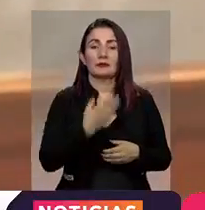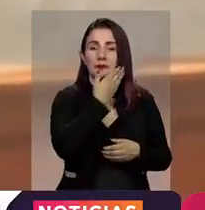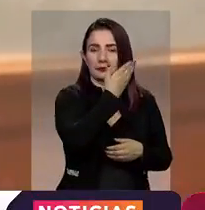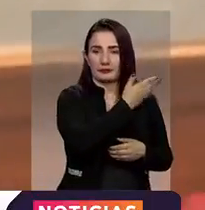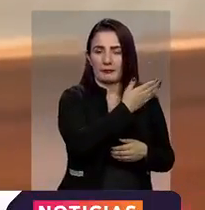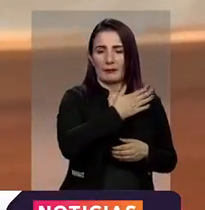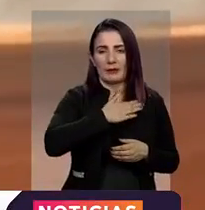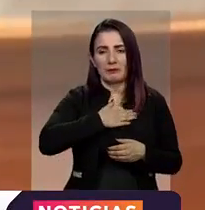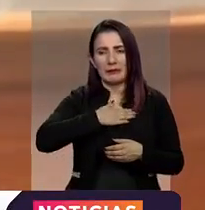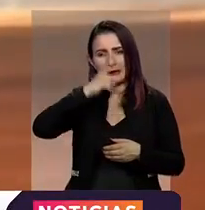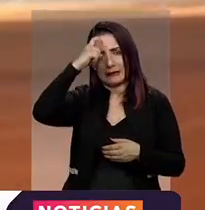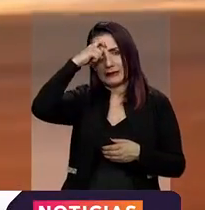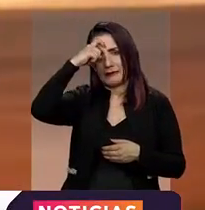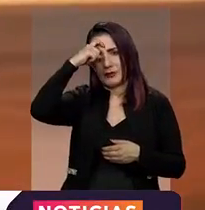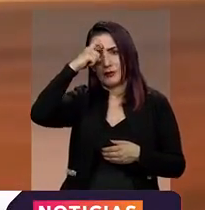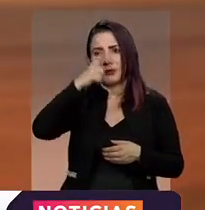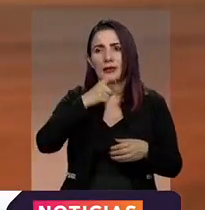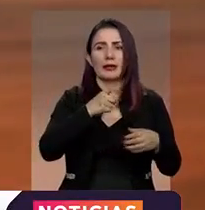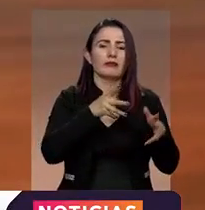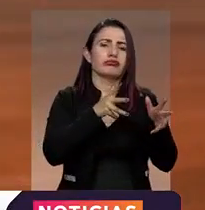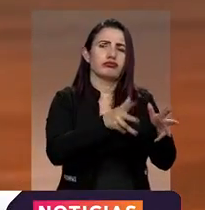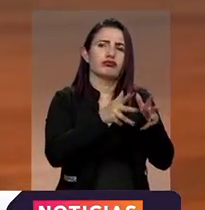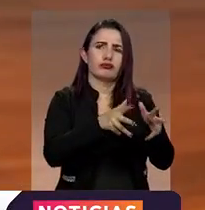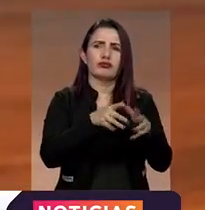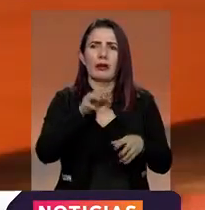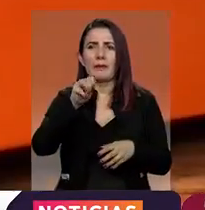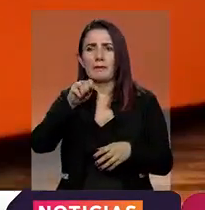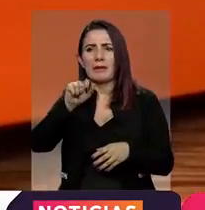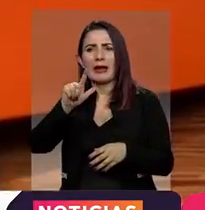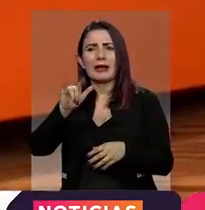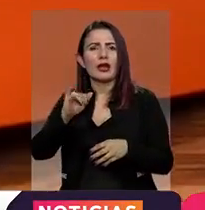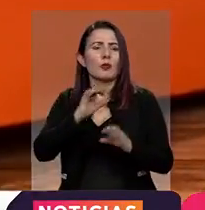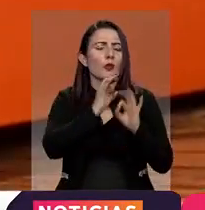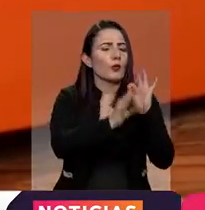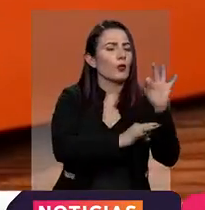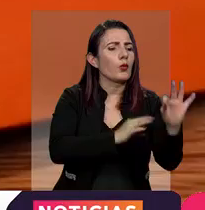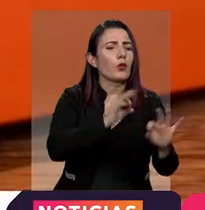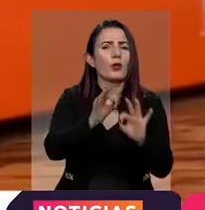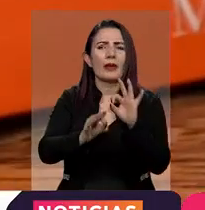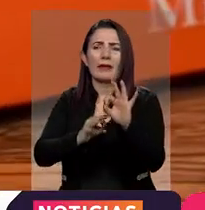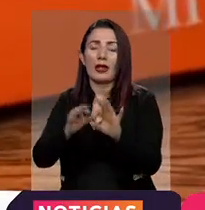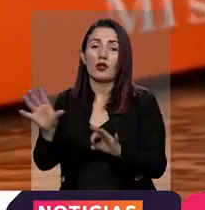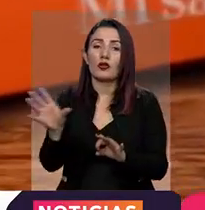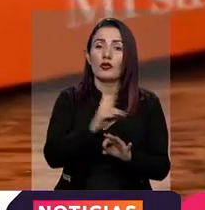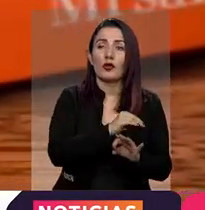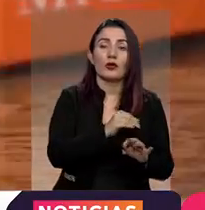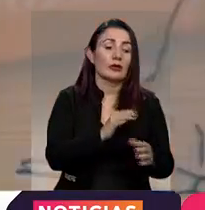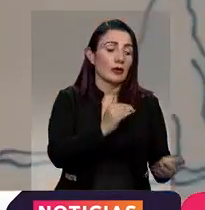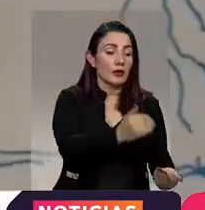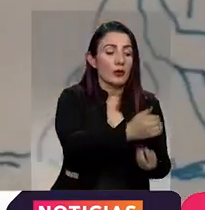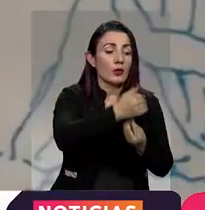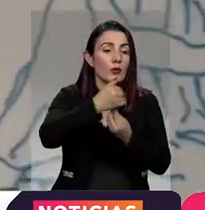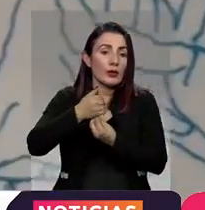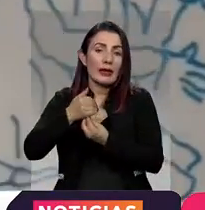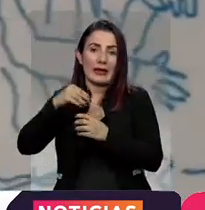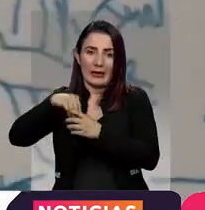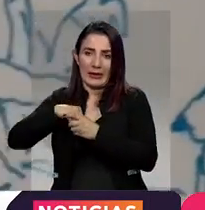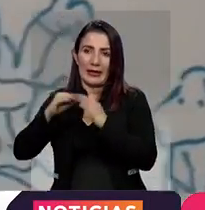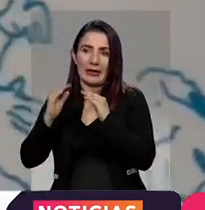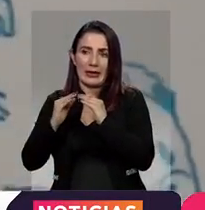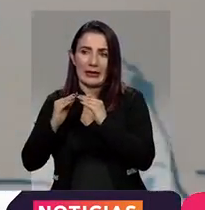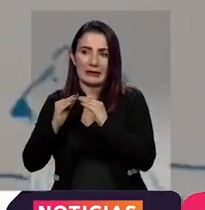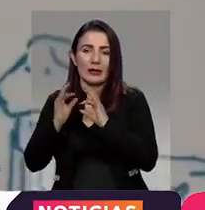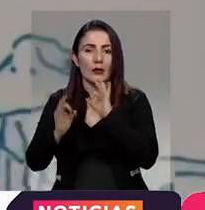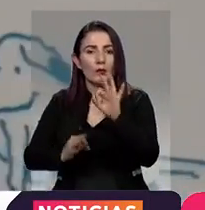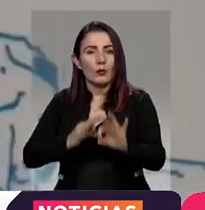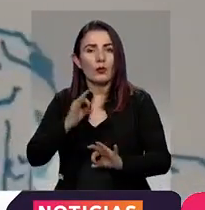Seguimos con Mi Sabiduría Canina de Mark Lee, una guía para conocer los cuidados que se deben aplicar en la tenencia de perros en casa. Este libro